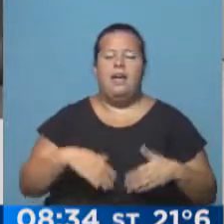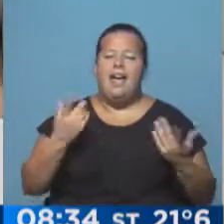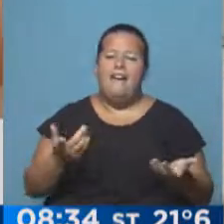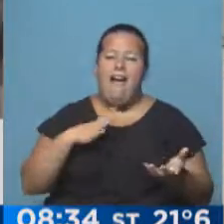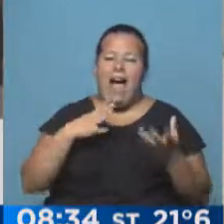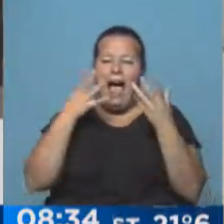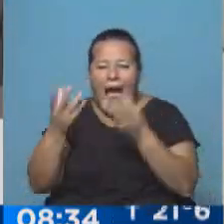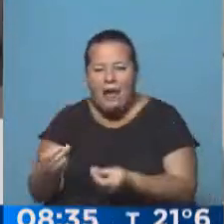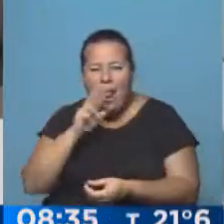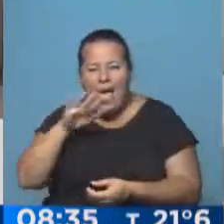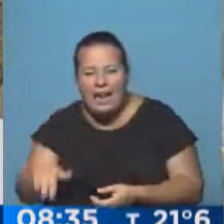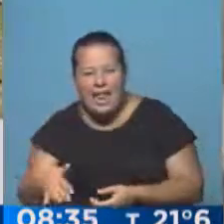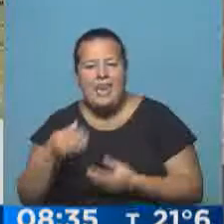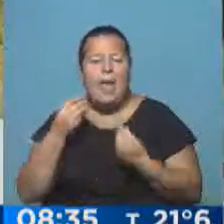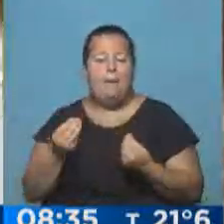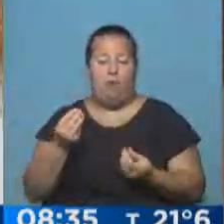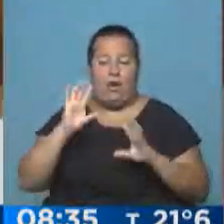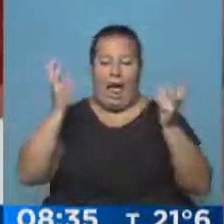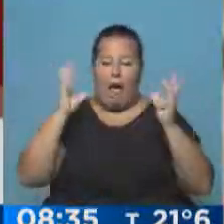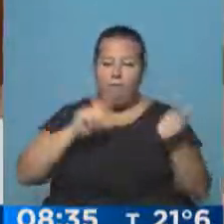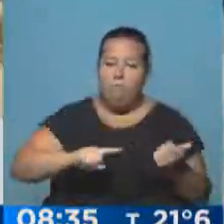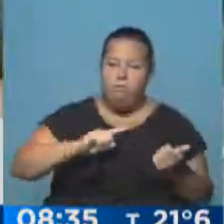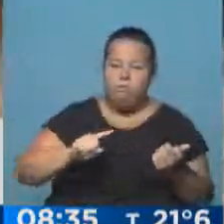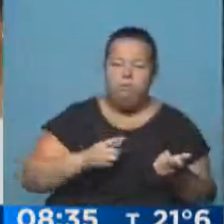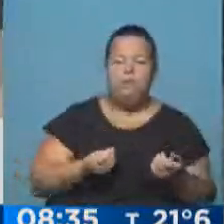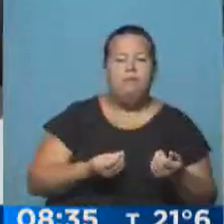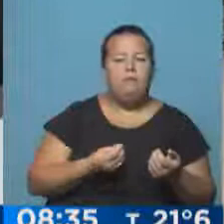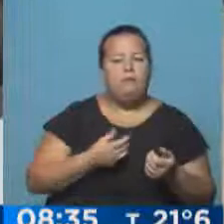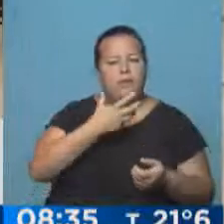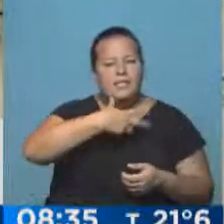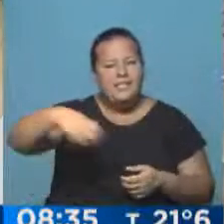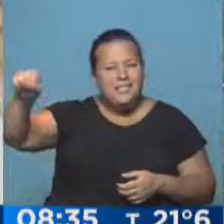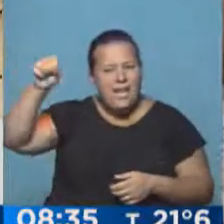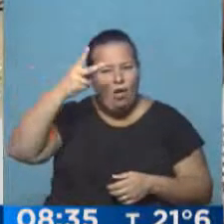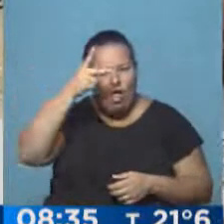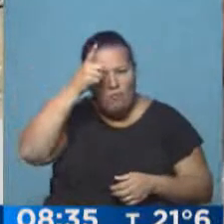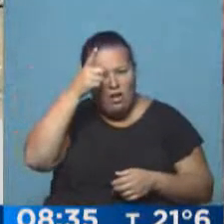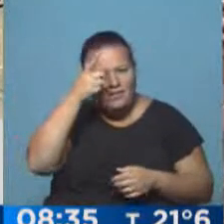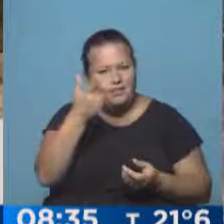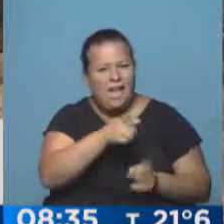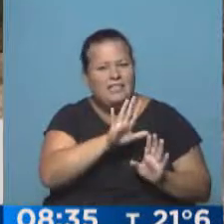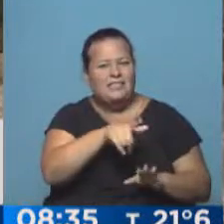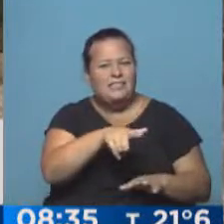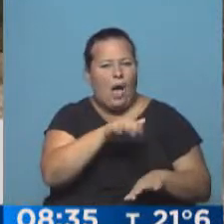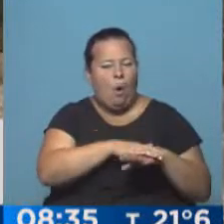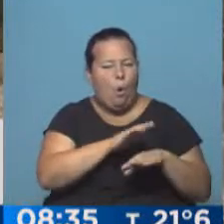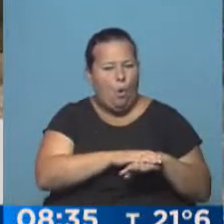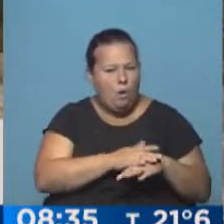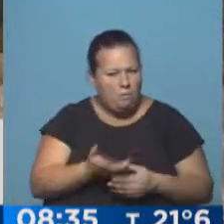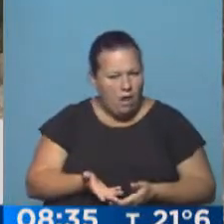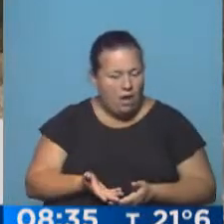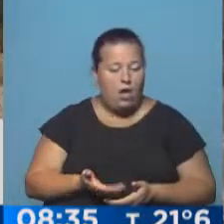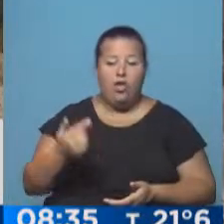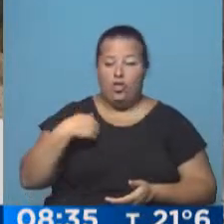de asistir a la nena, porque la ambulancia no llegaba, se lleva a los dos policías que estaban implicados. Yo